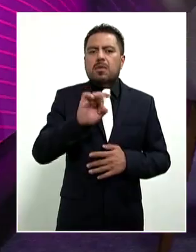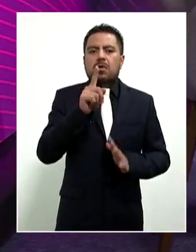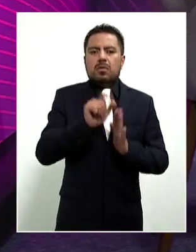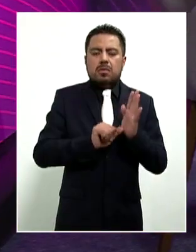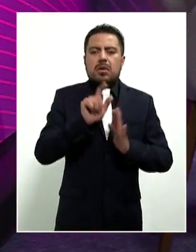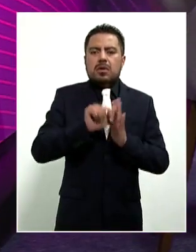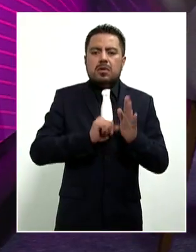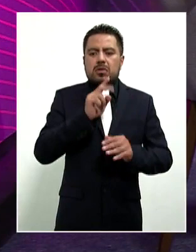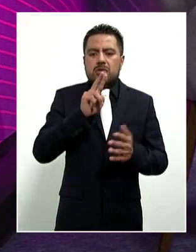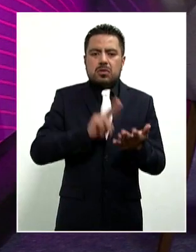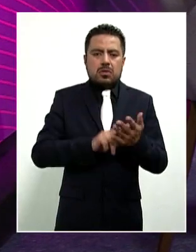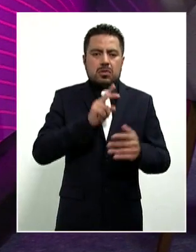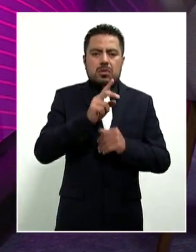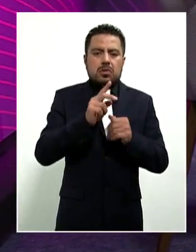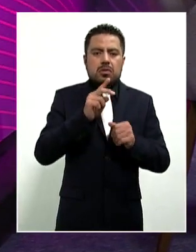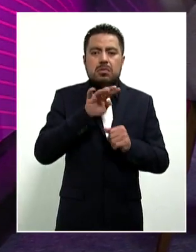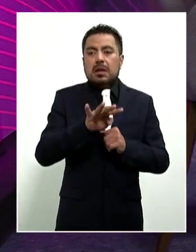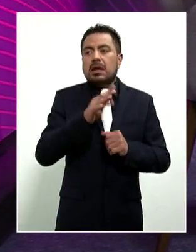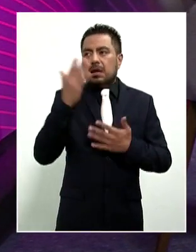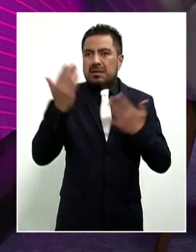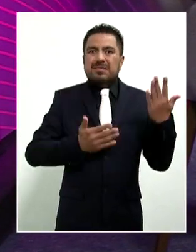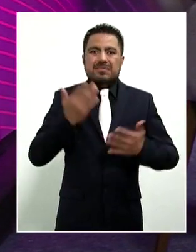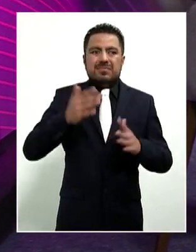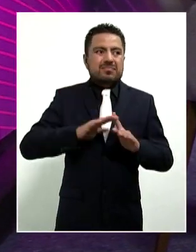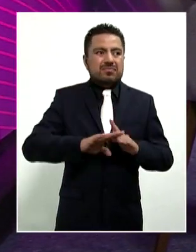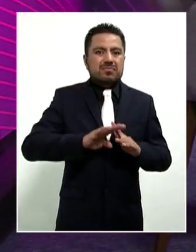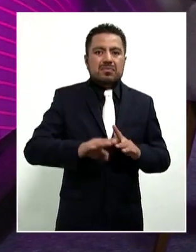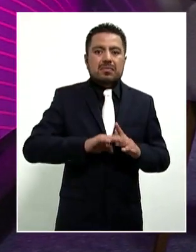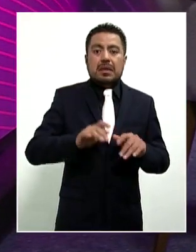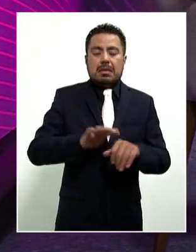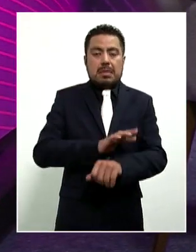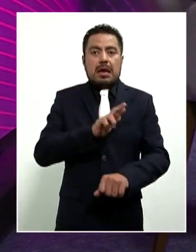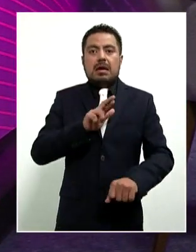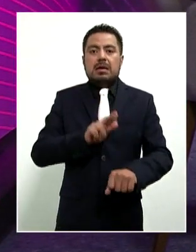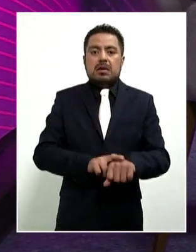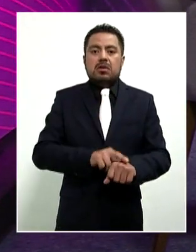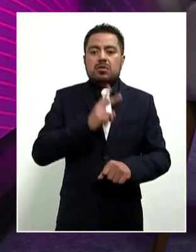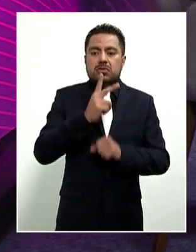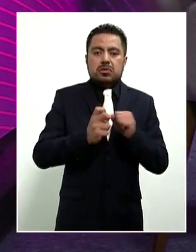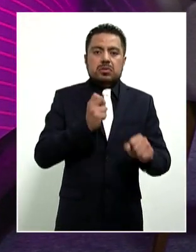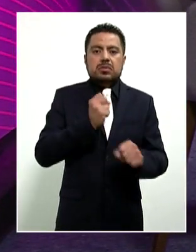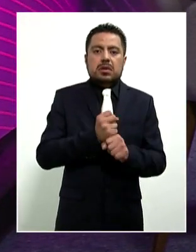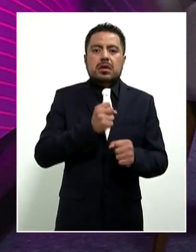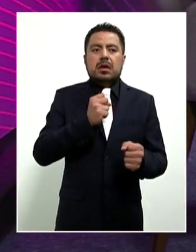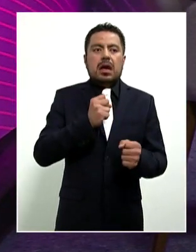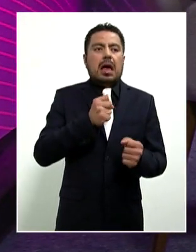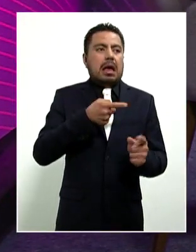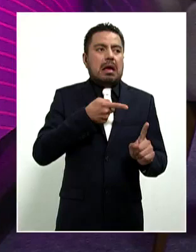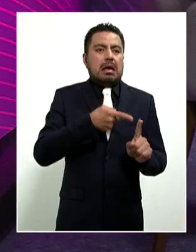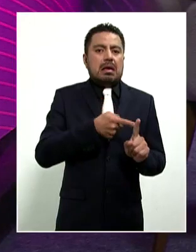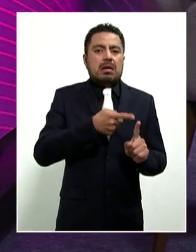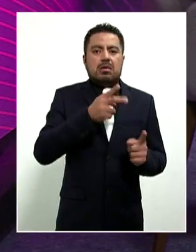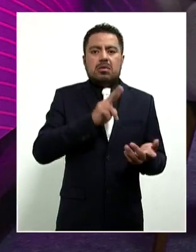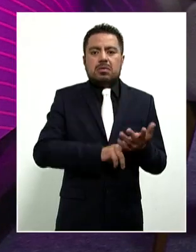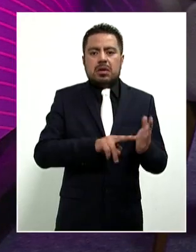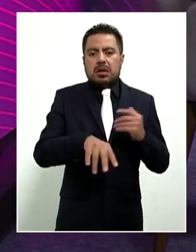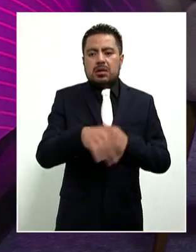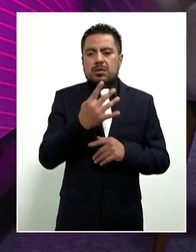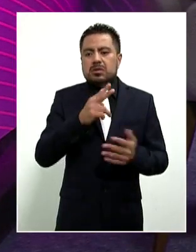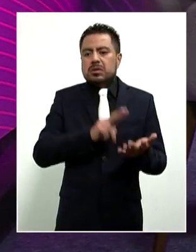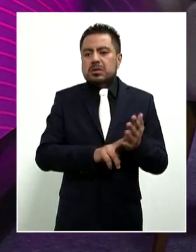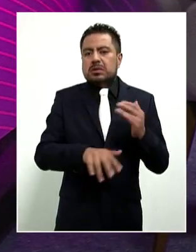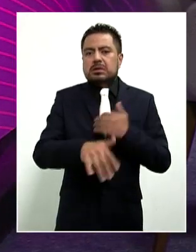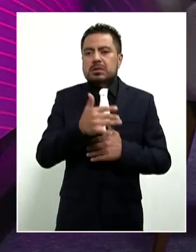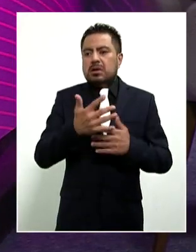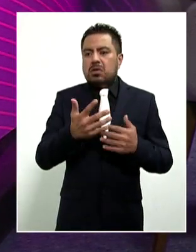del año 2019 de llegadas es mayor que los 2 años del 2014 y 15 juntos